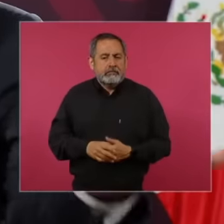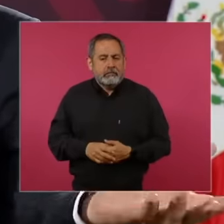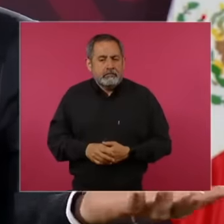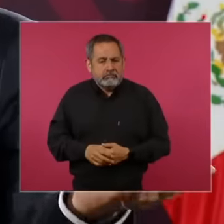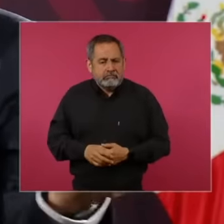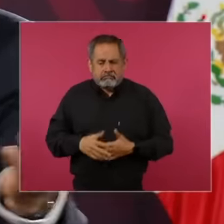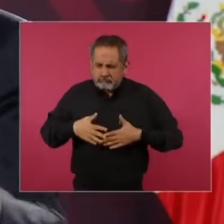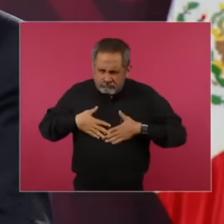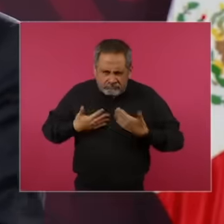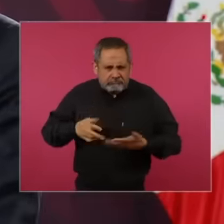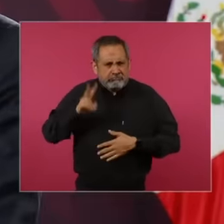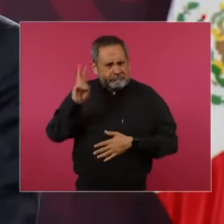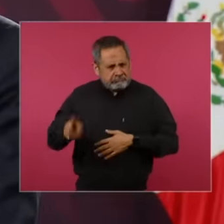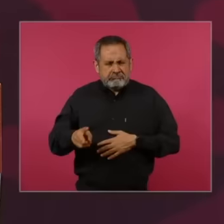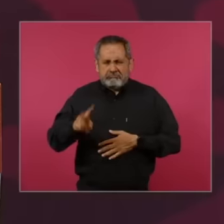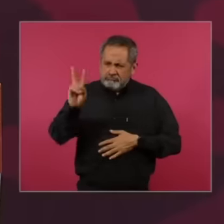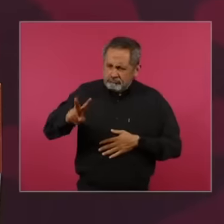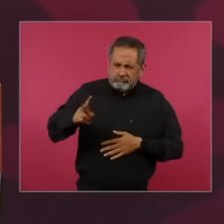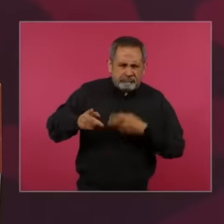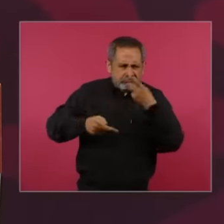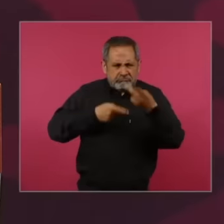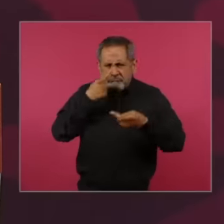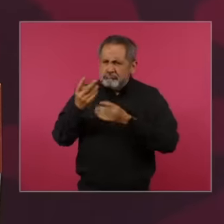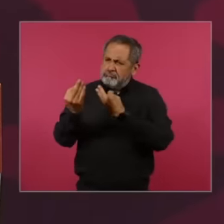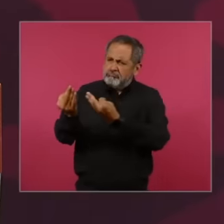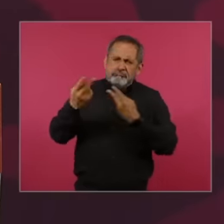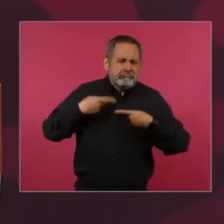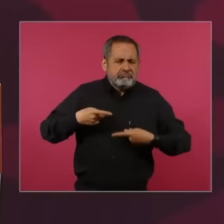Hablarle con la verdad a la gente.